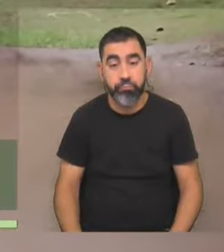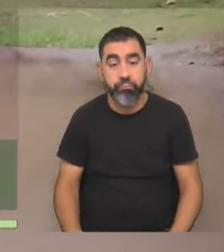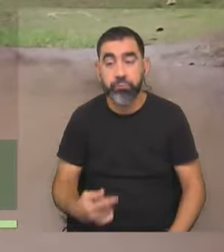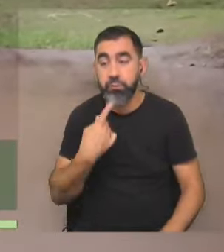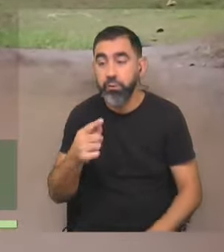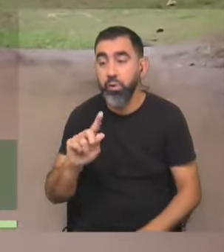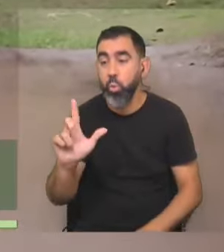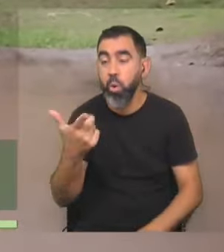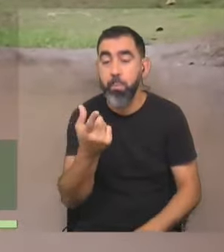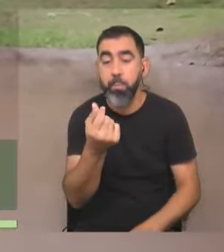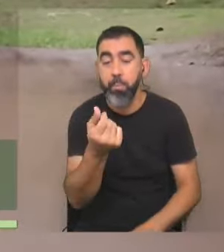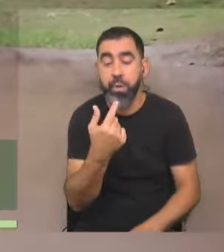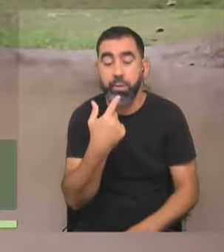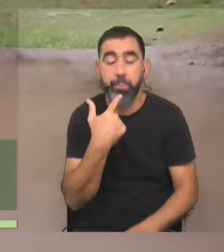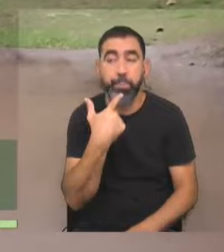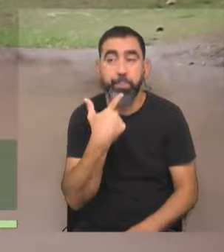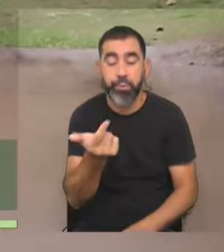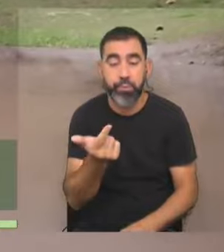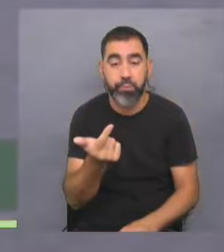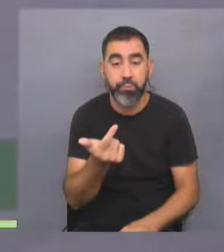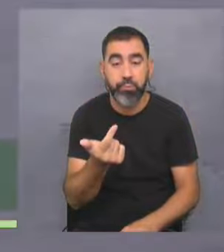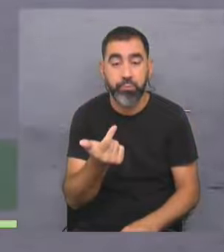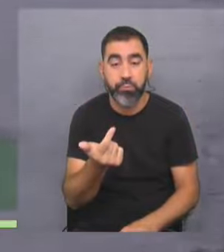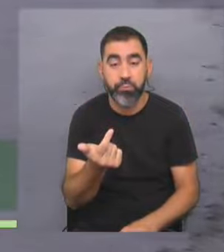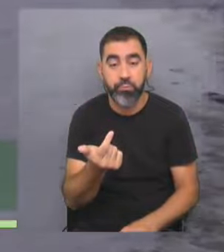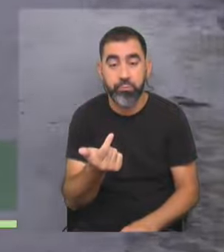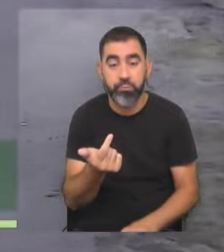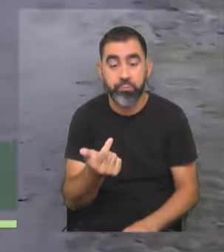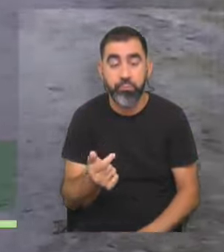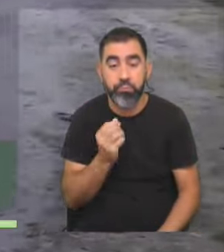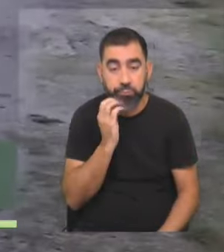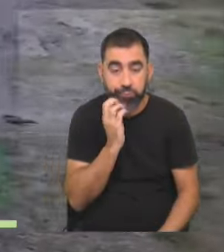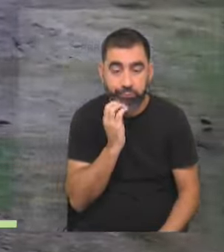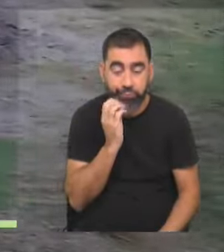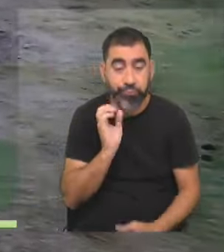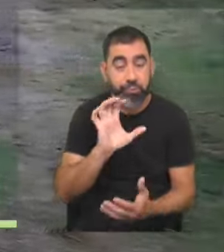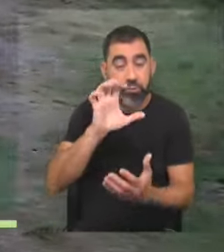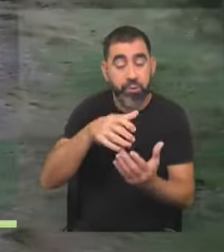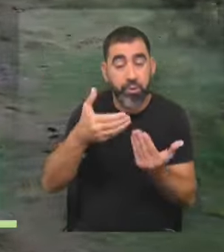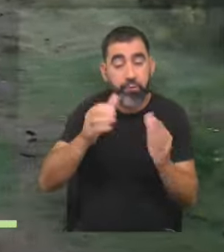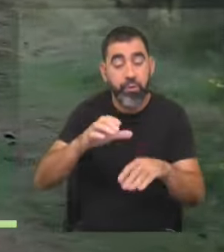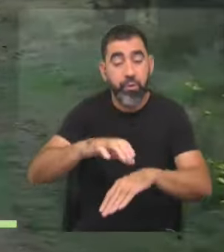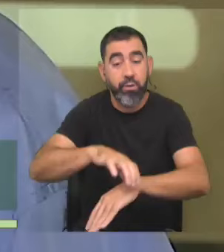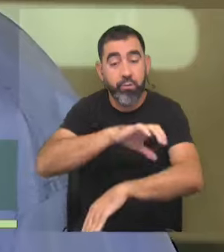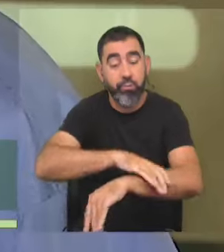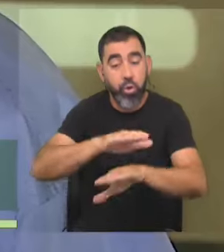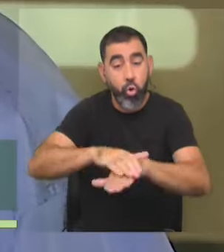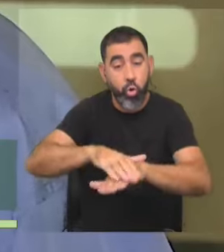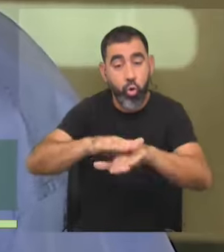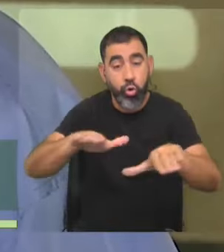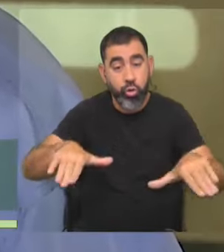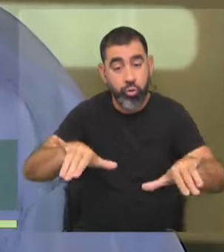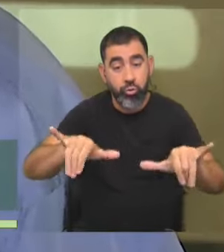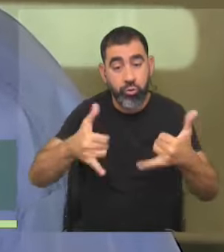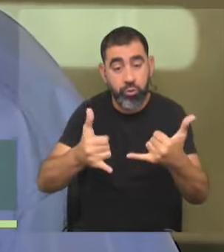hay dinero para abrir eh los centros educativos para primera infancia que ya